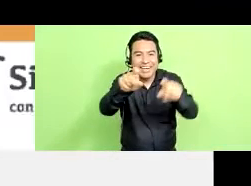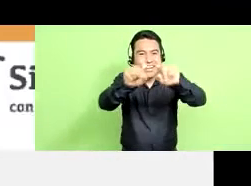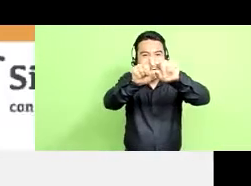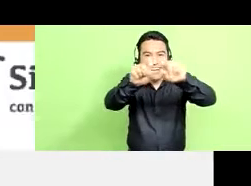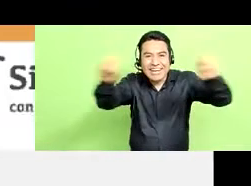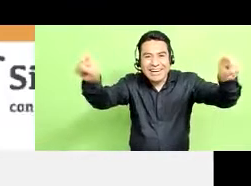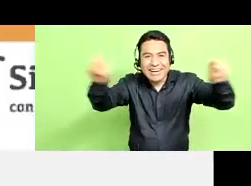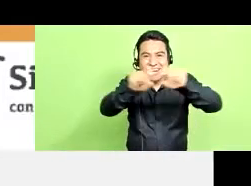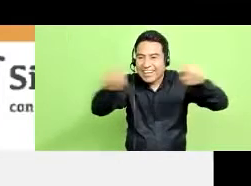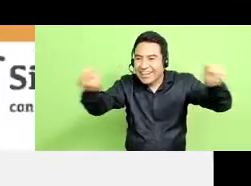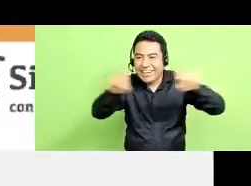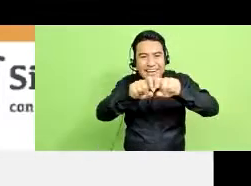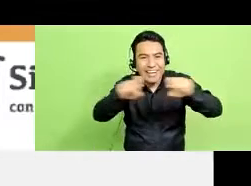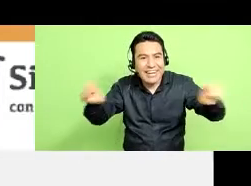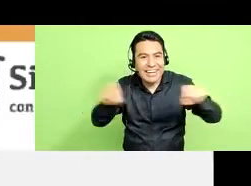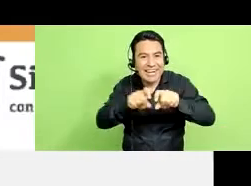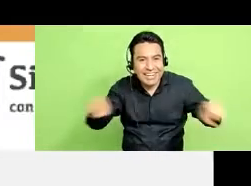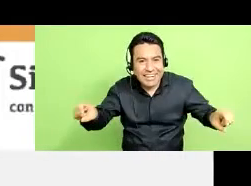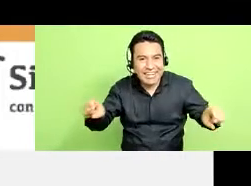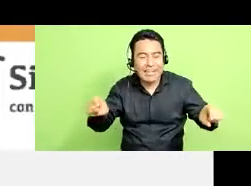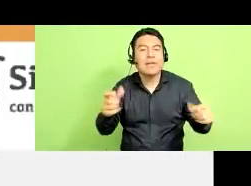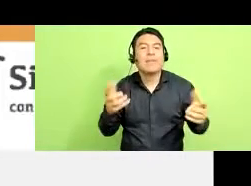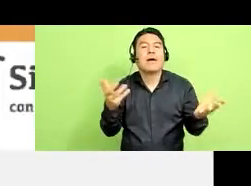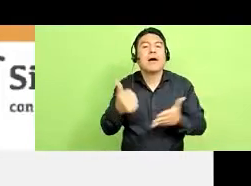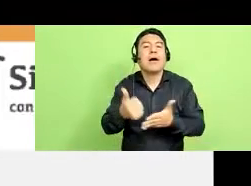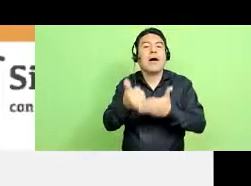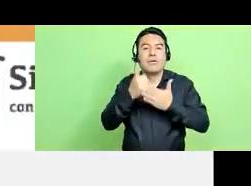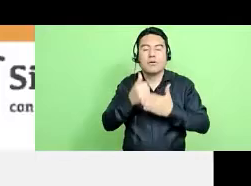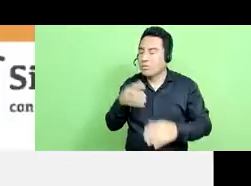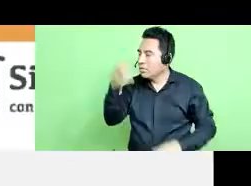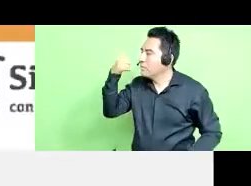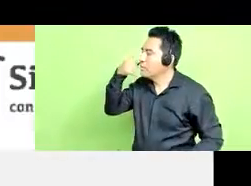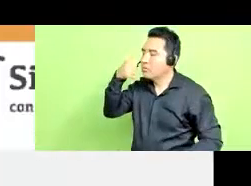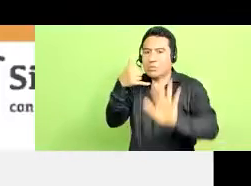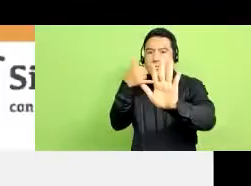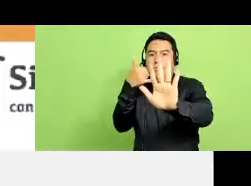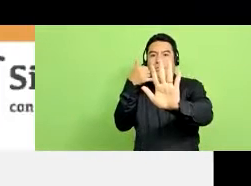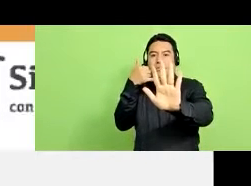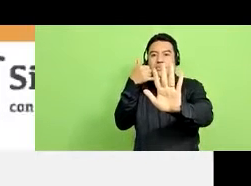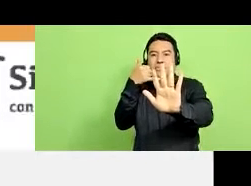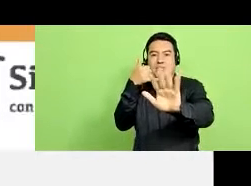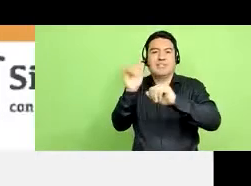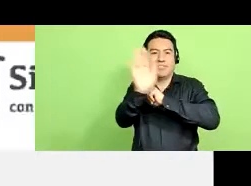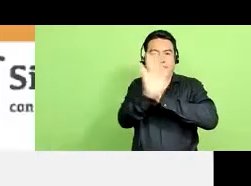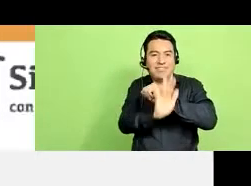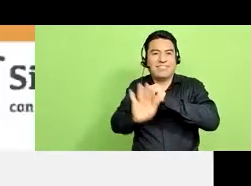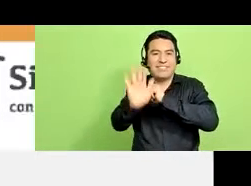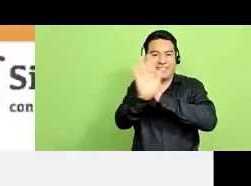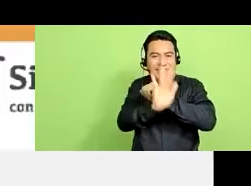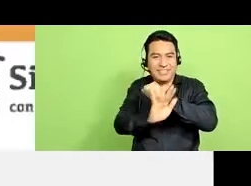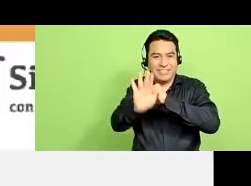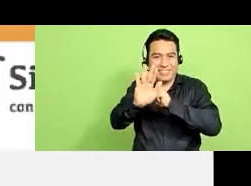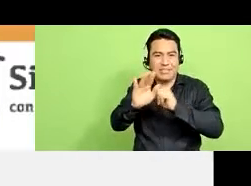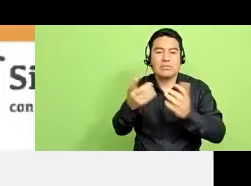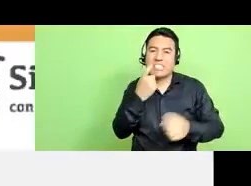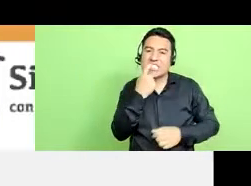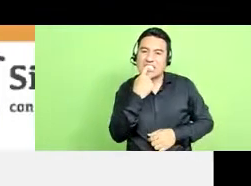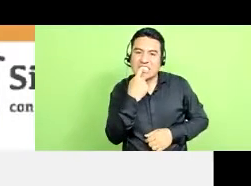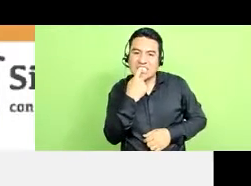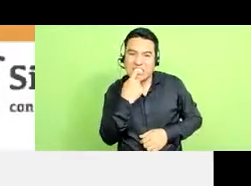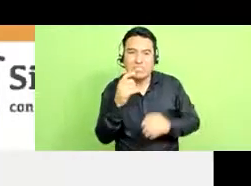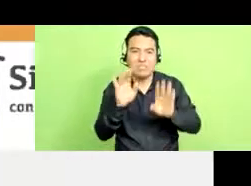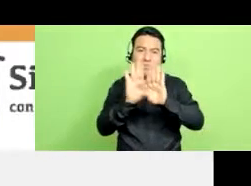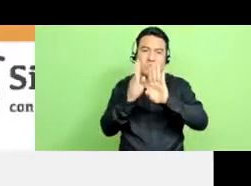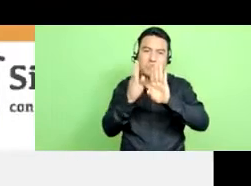se está incorporando que se deben realizar en todos los que son hábiles en puertas de vidrio arte